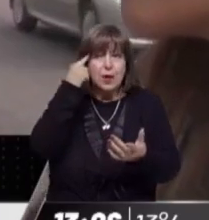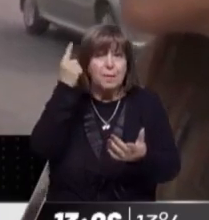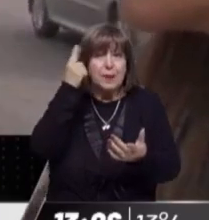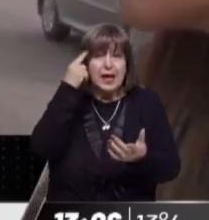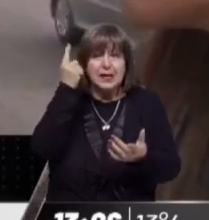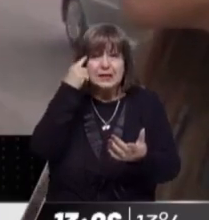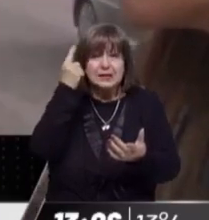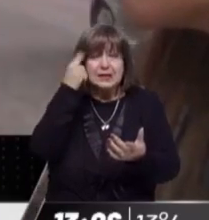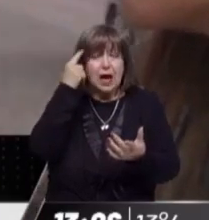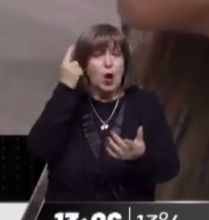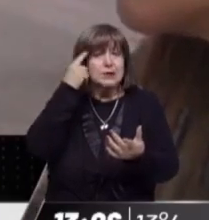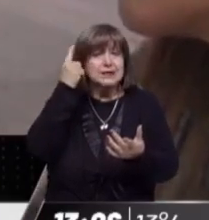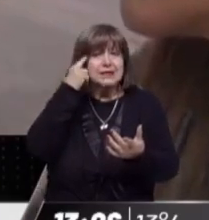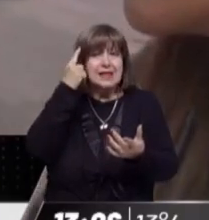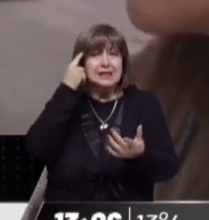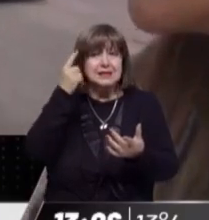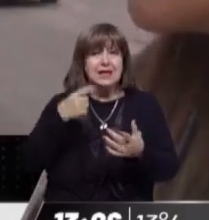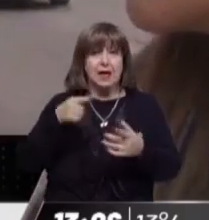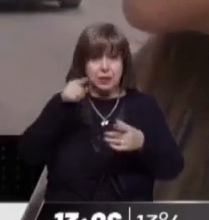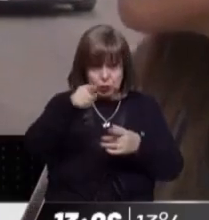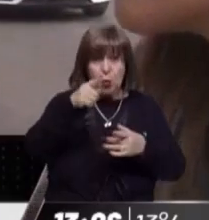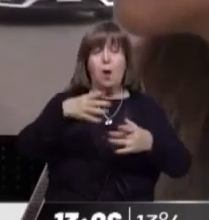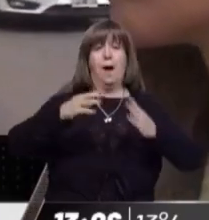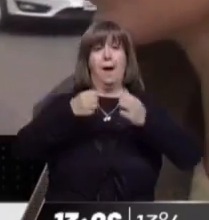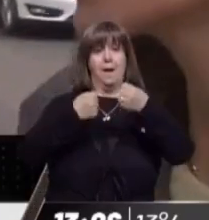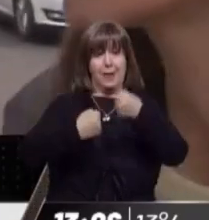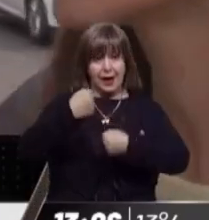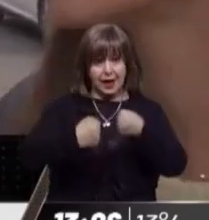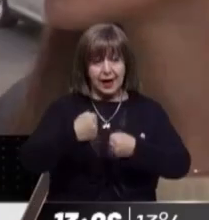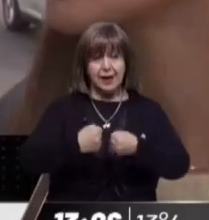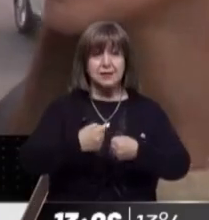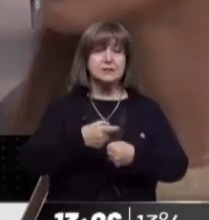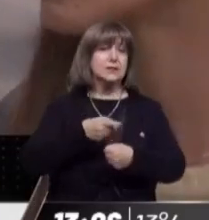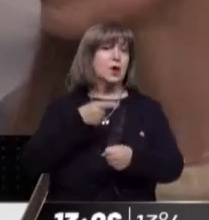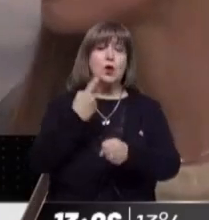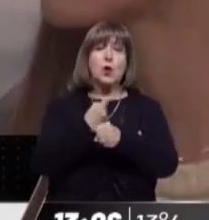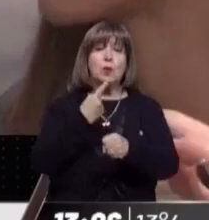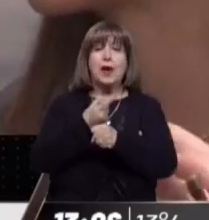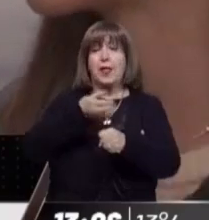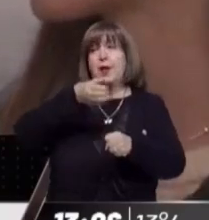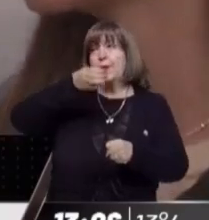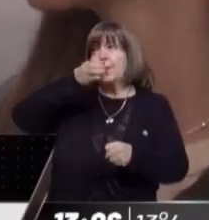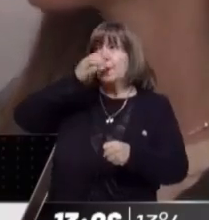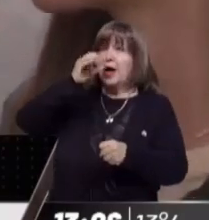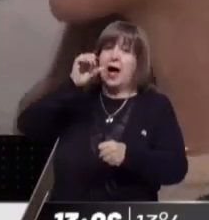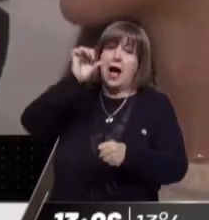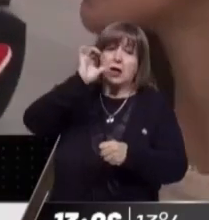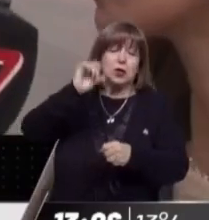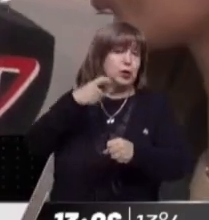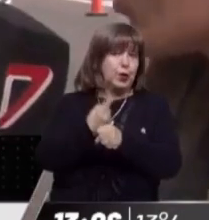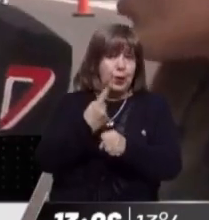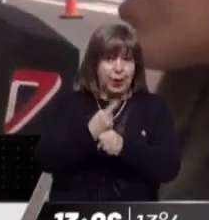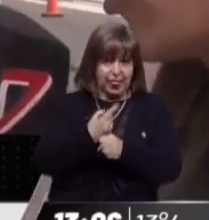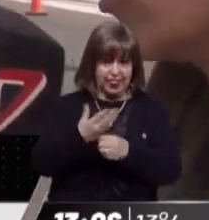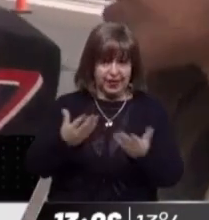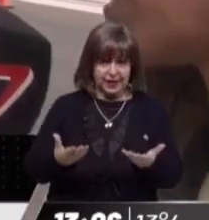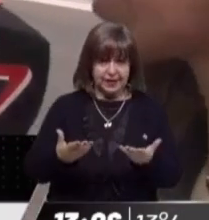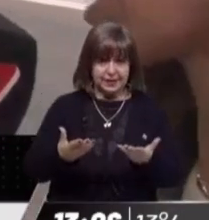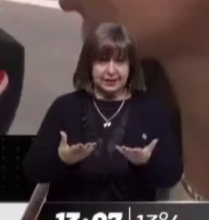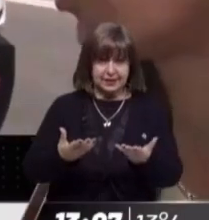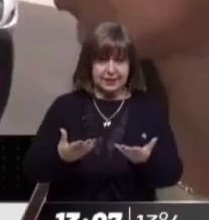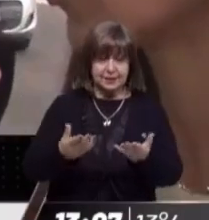debe ingerir bebidas alcohólicas tras la conducción. De los 67 fallecidos que